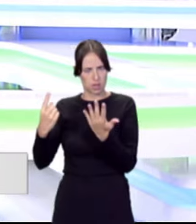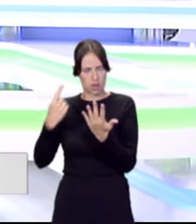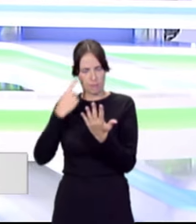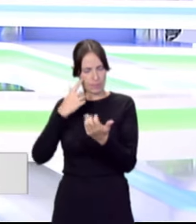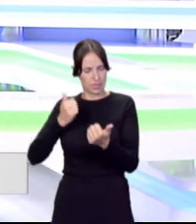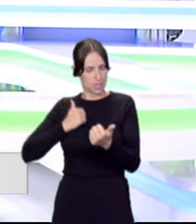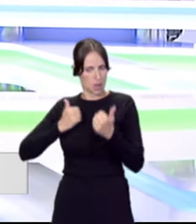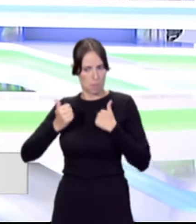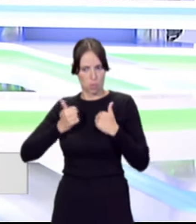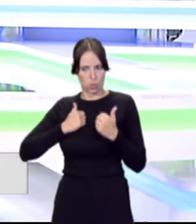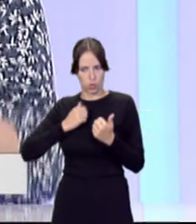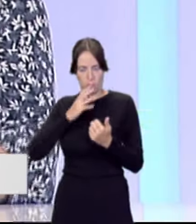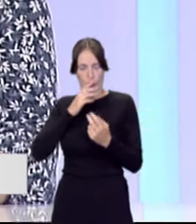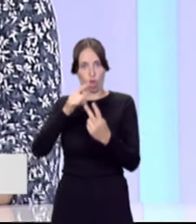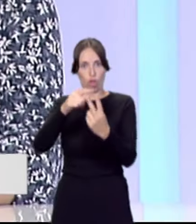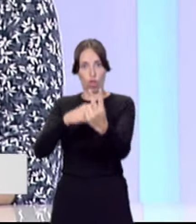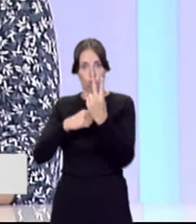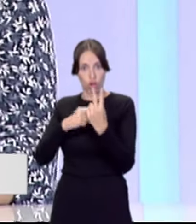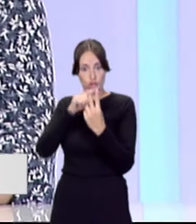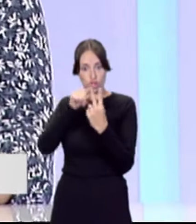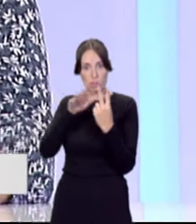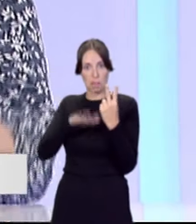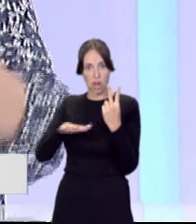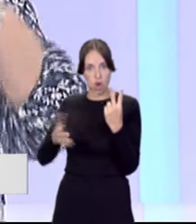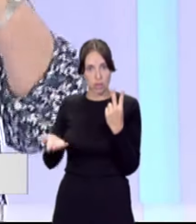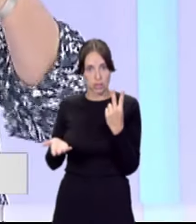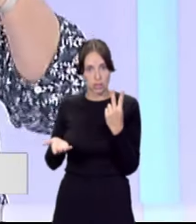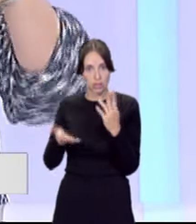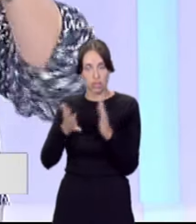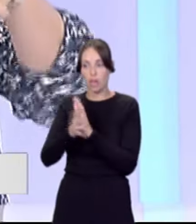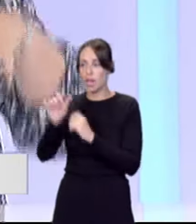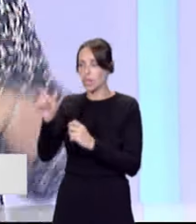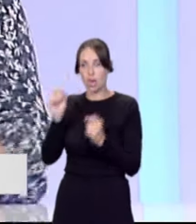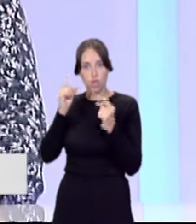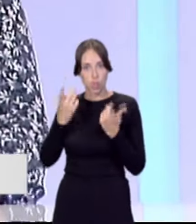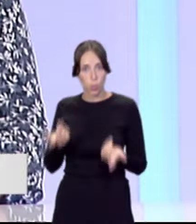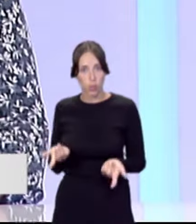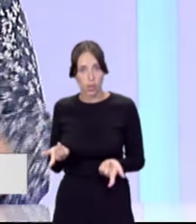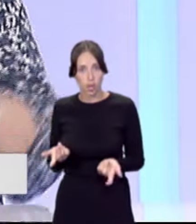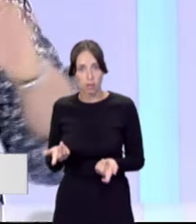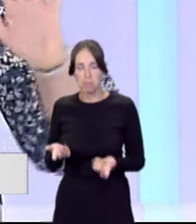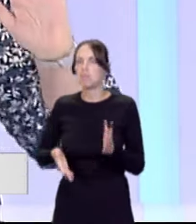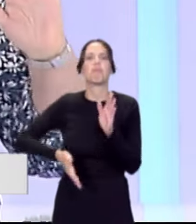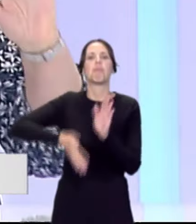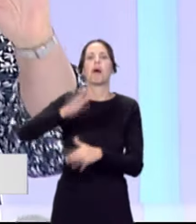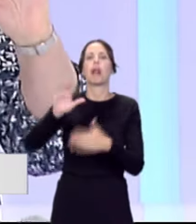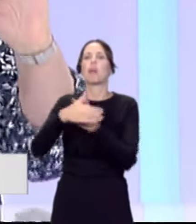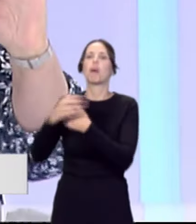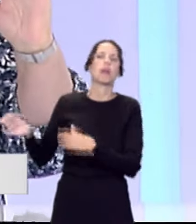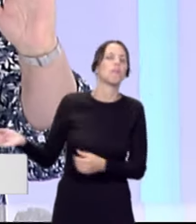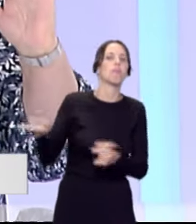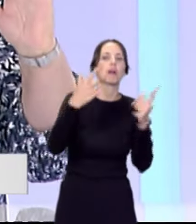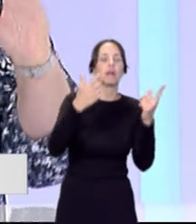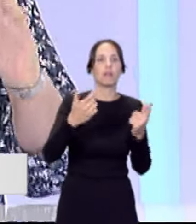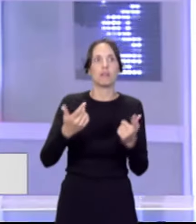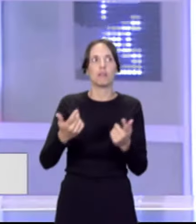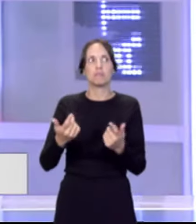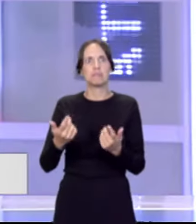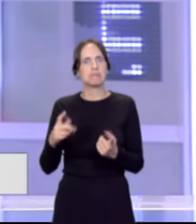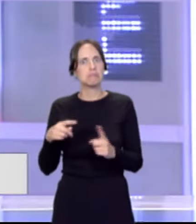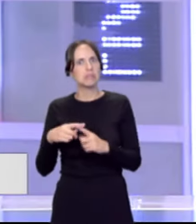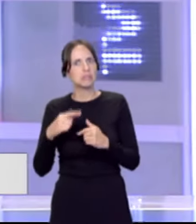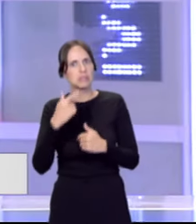chapuza. Dos, son menores, no lo vieron en Italia cuando llegaron, sino los largaron para Albania. Y diciendo además que Albania es